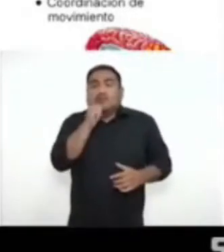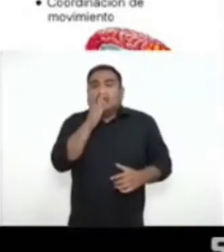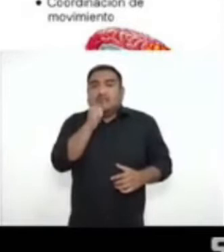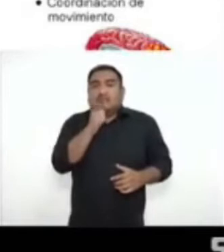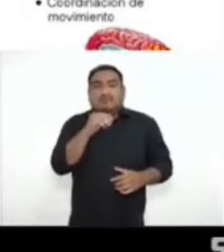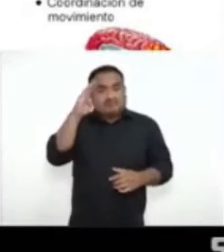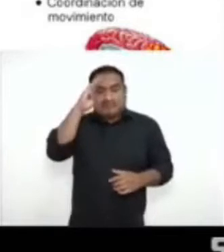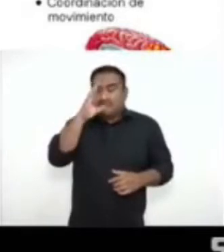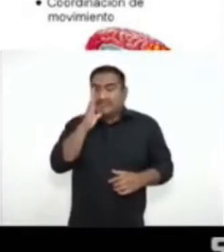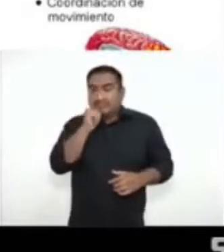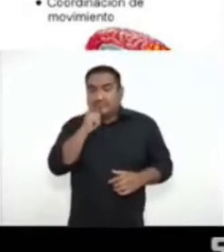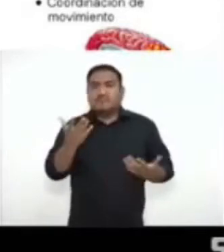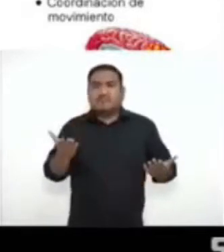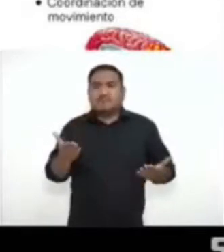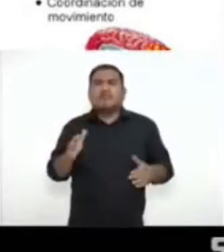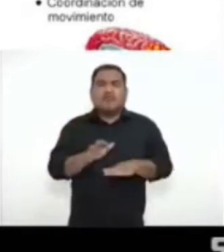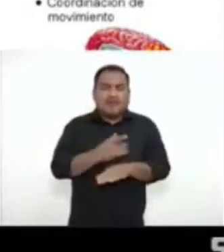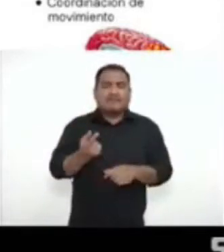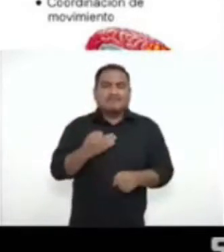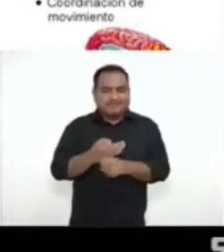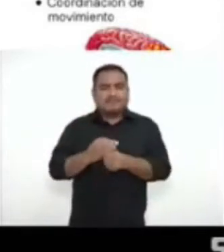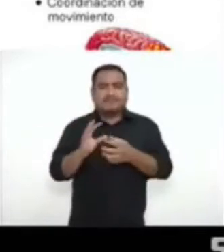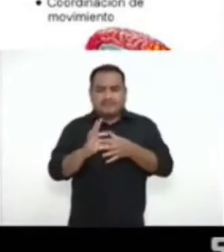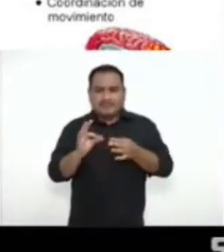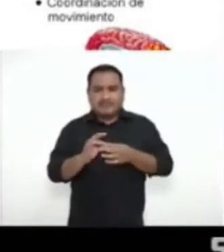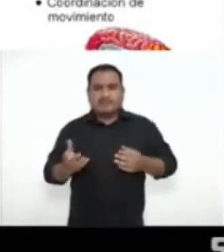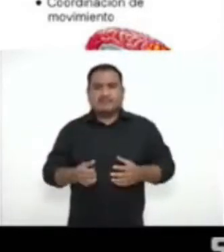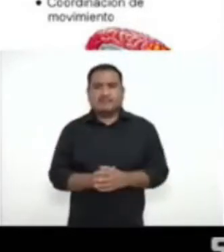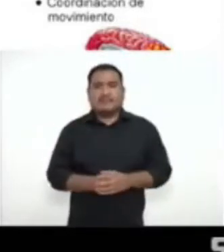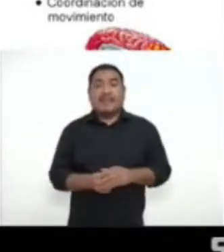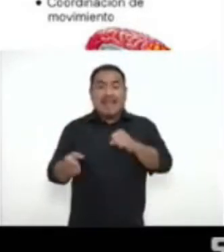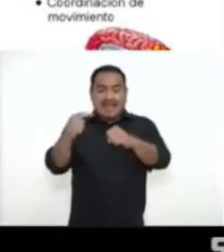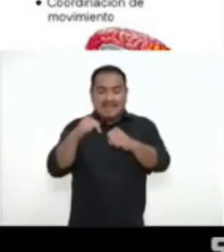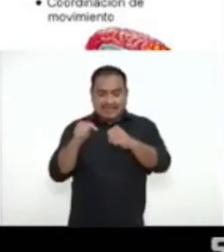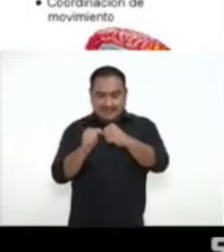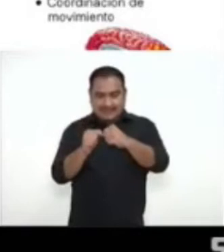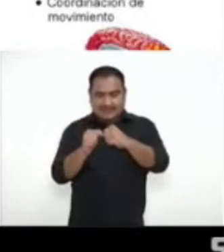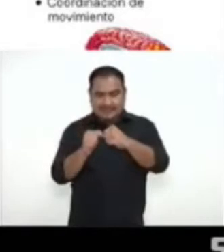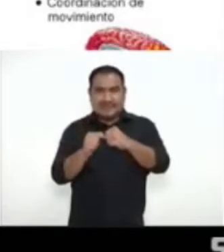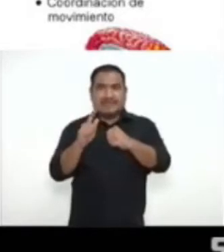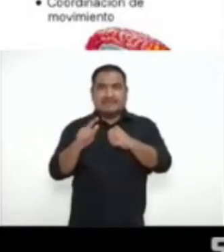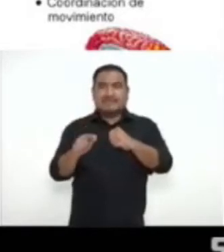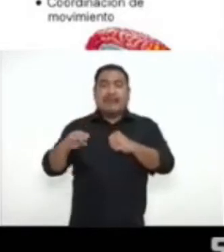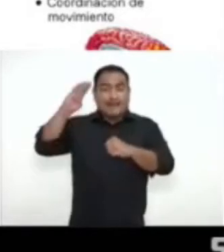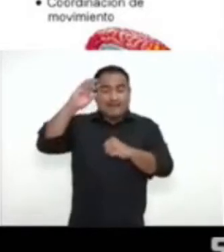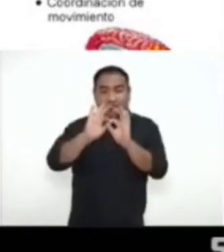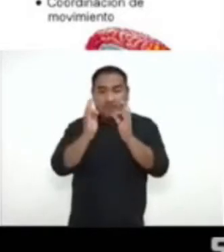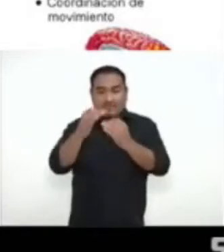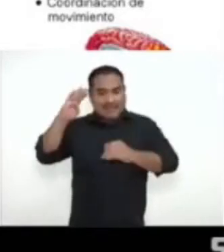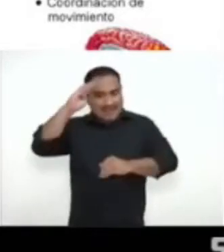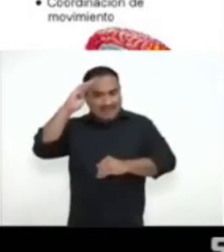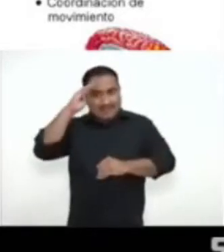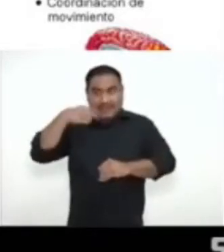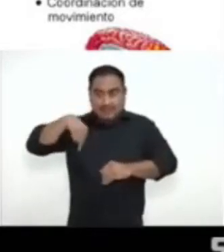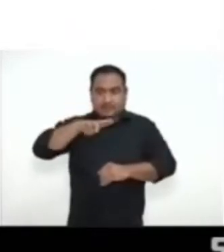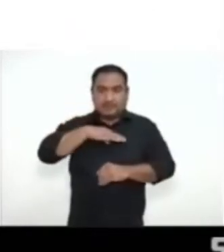y ahorita le voy a explicar por qué. Esta es la parte del córtex, nuestra parte pensante, con la que aprendemos